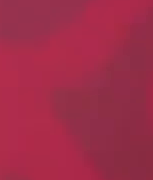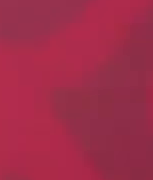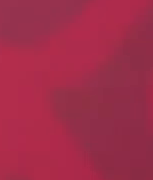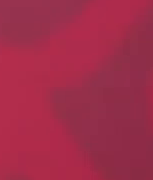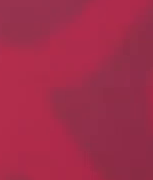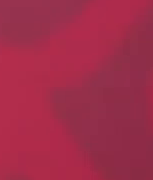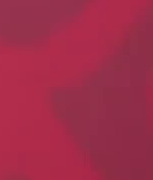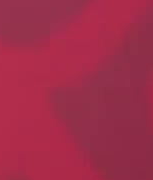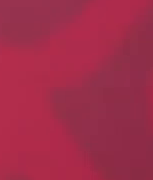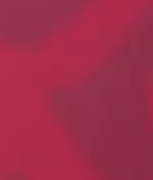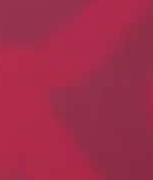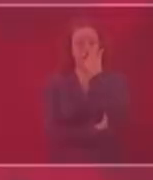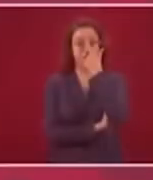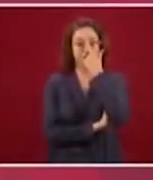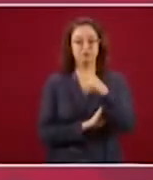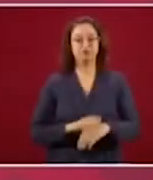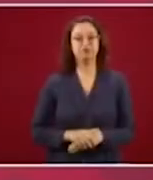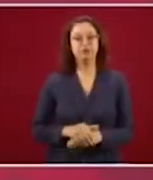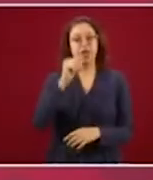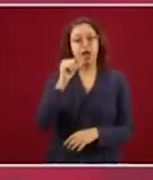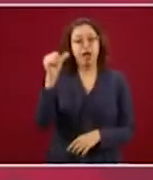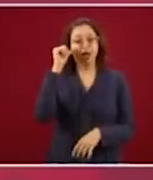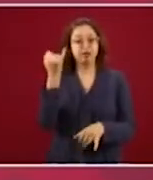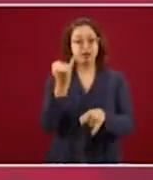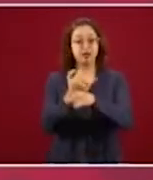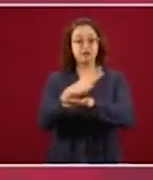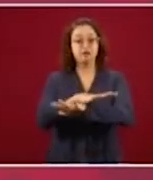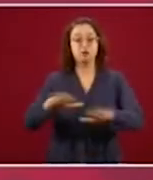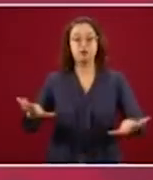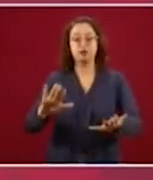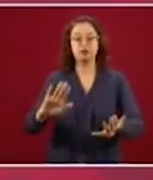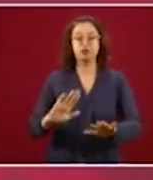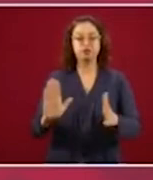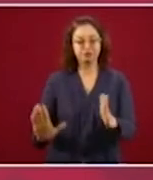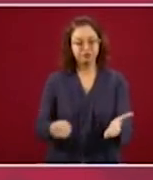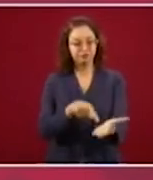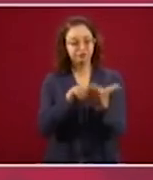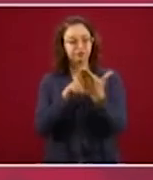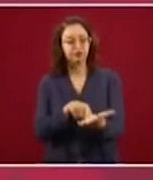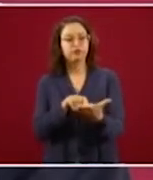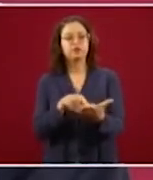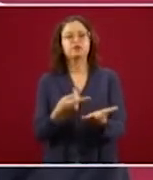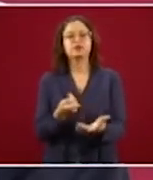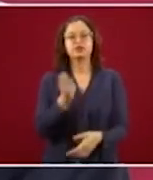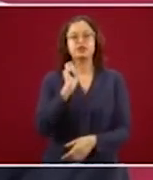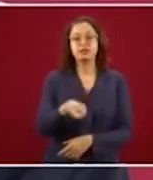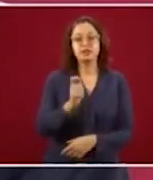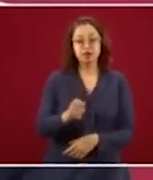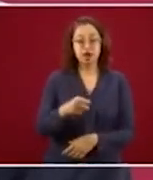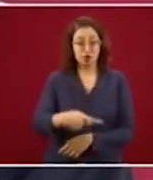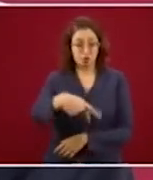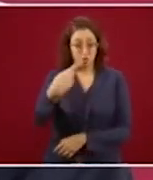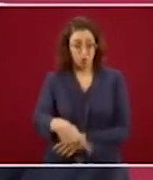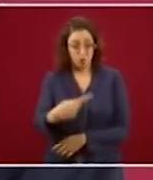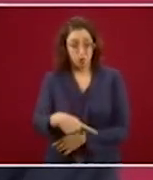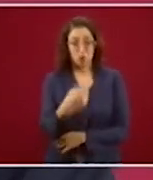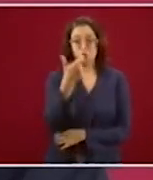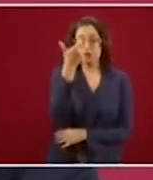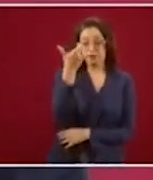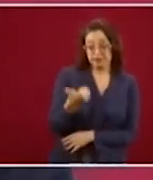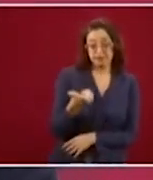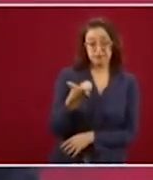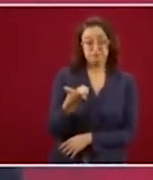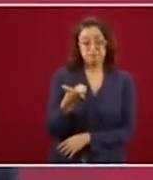el peso es la moneda que más sea